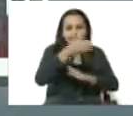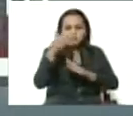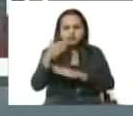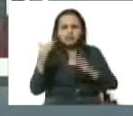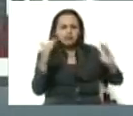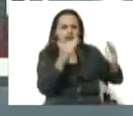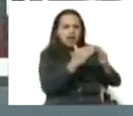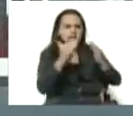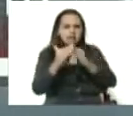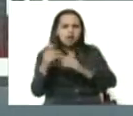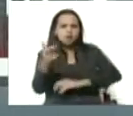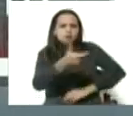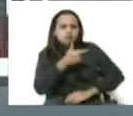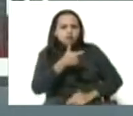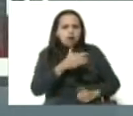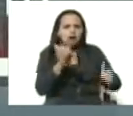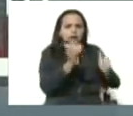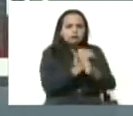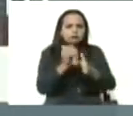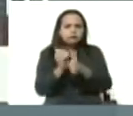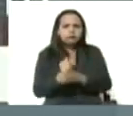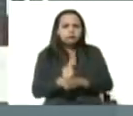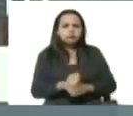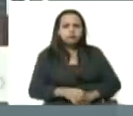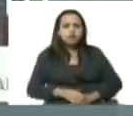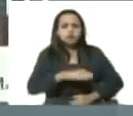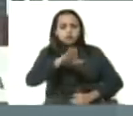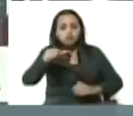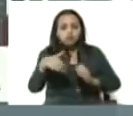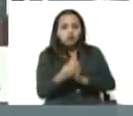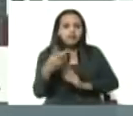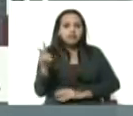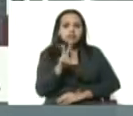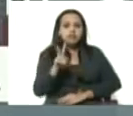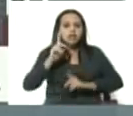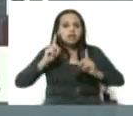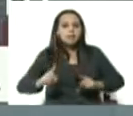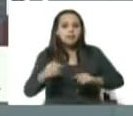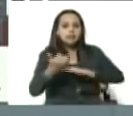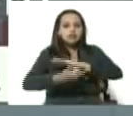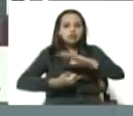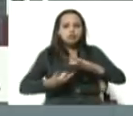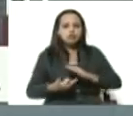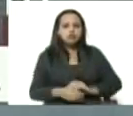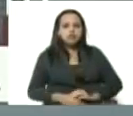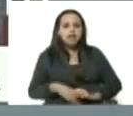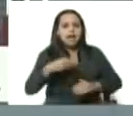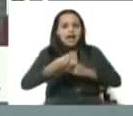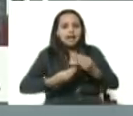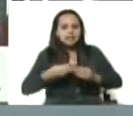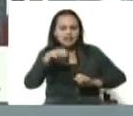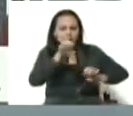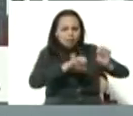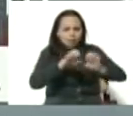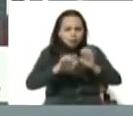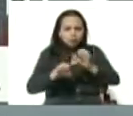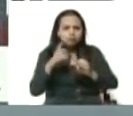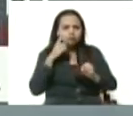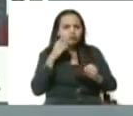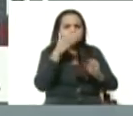casa a buscar los casos en el territorio, también en las instituciones, hacemos despistaje, en